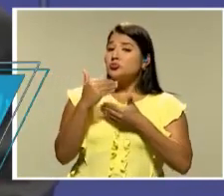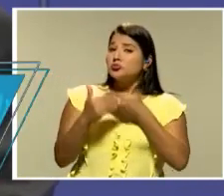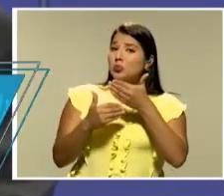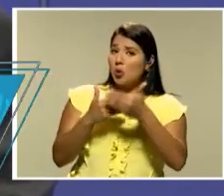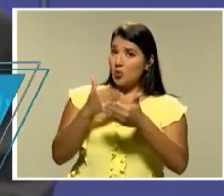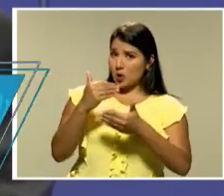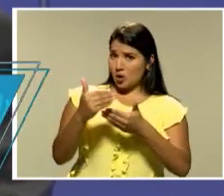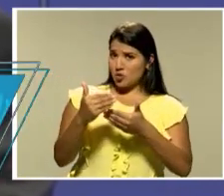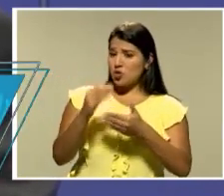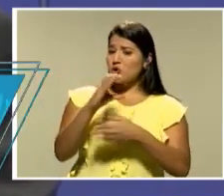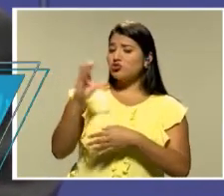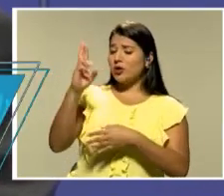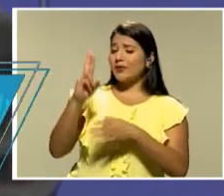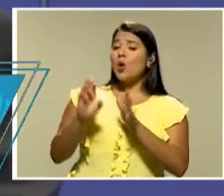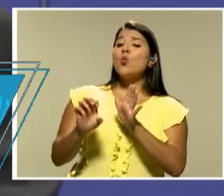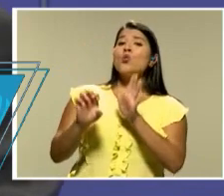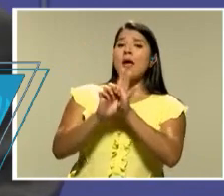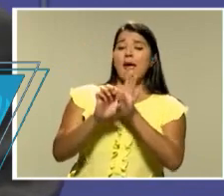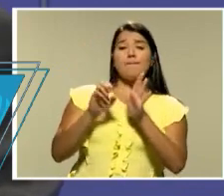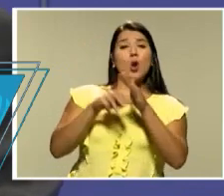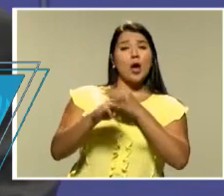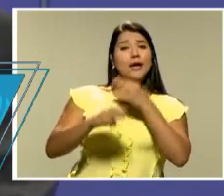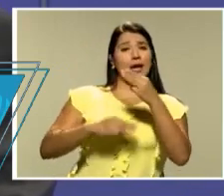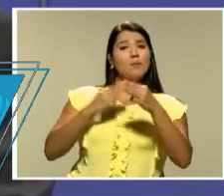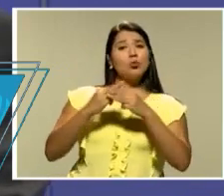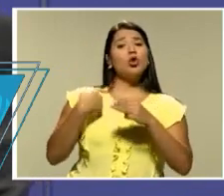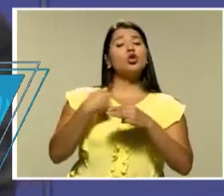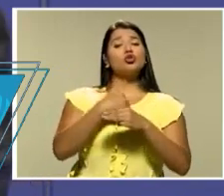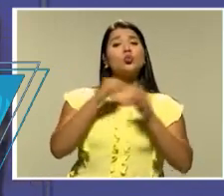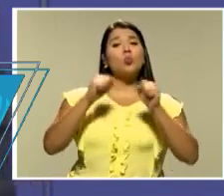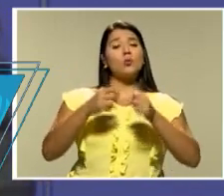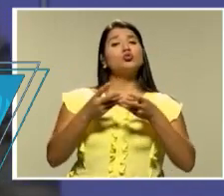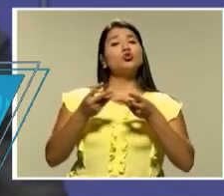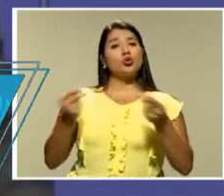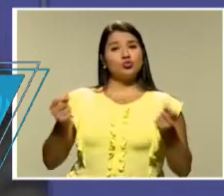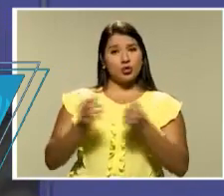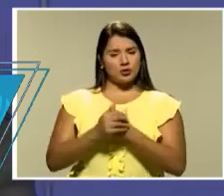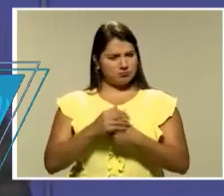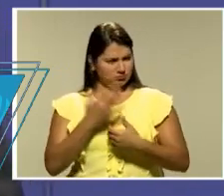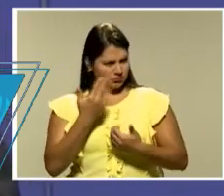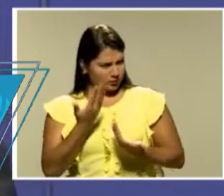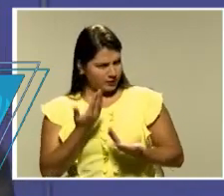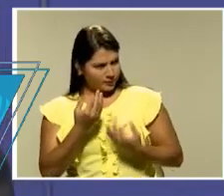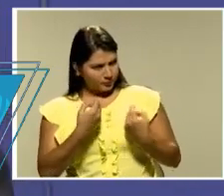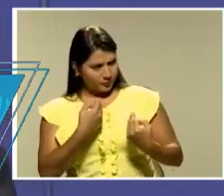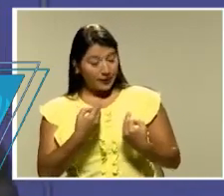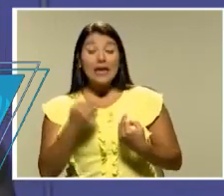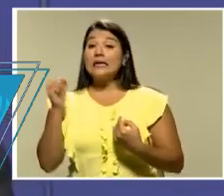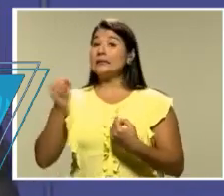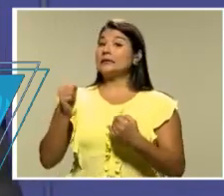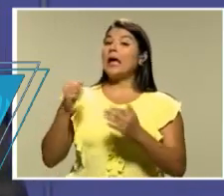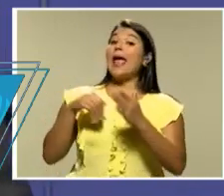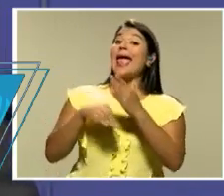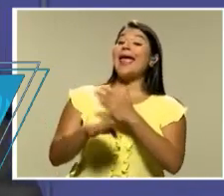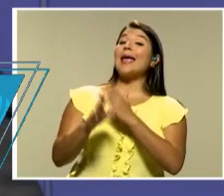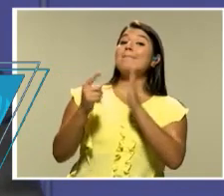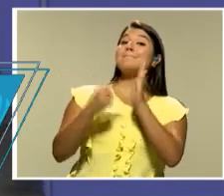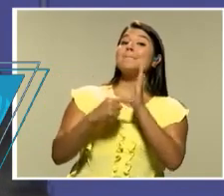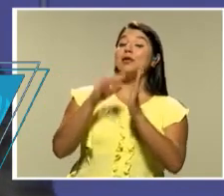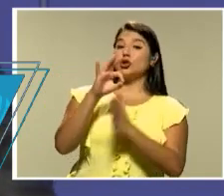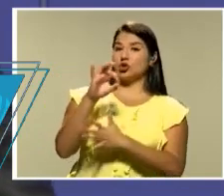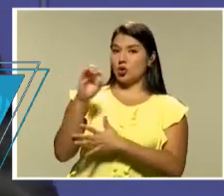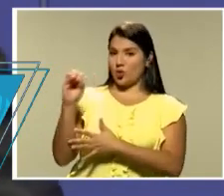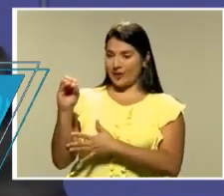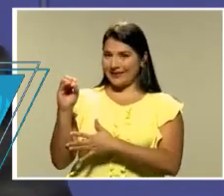en ejemplo mundial de que sí se puede desenredar. A ver. Porque vamos a ver, en los años 90 la